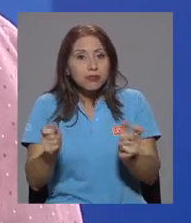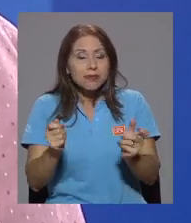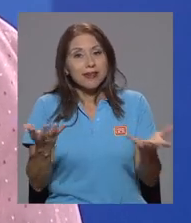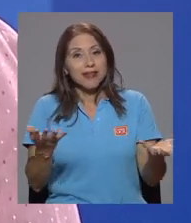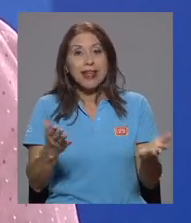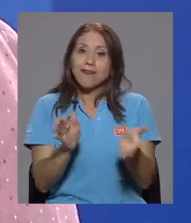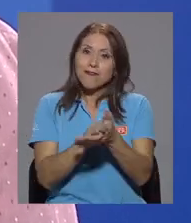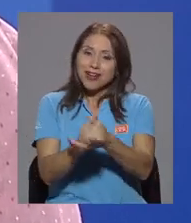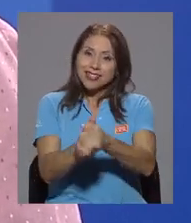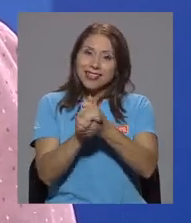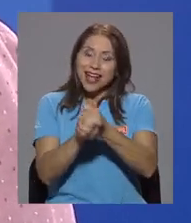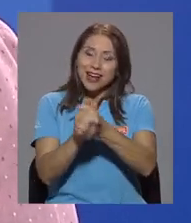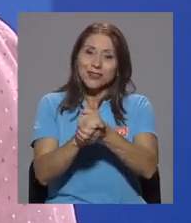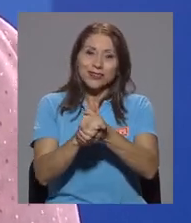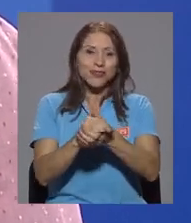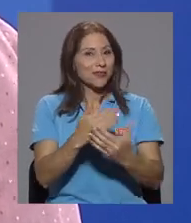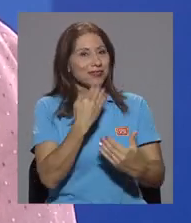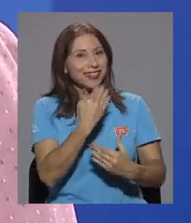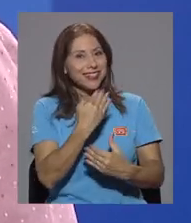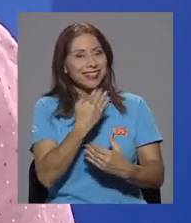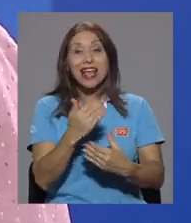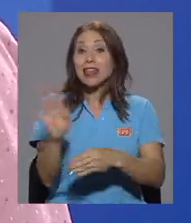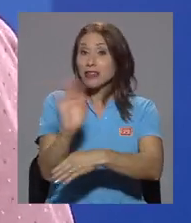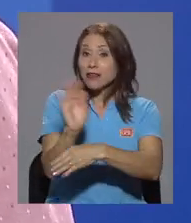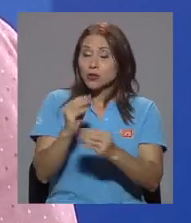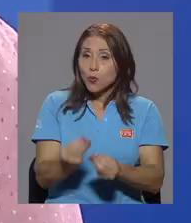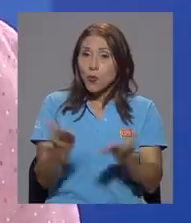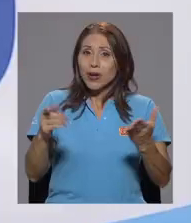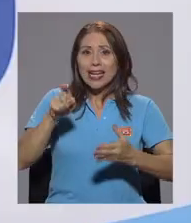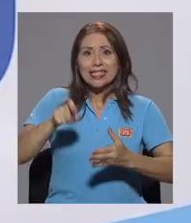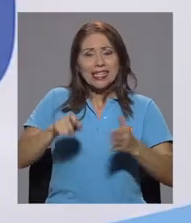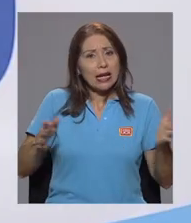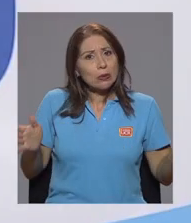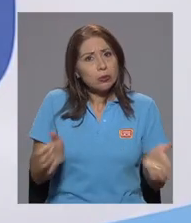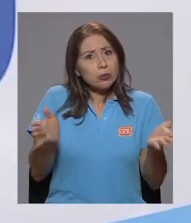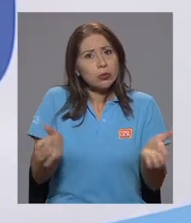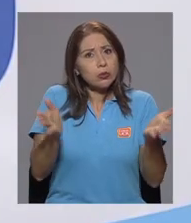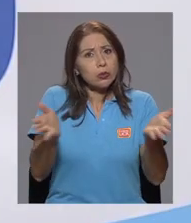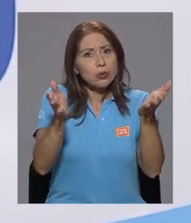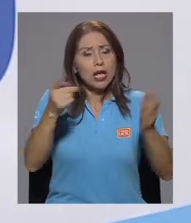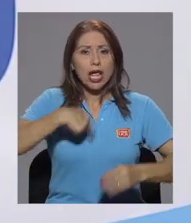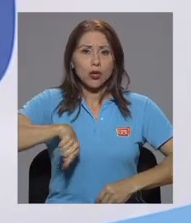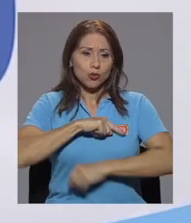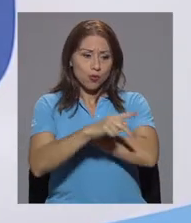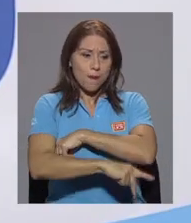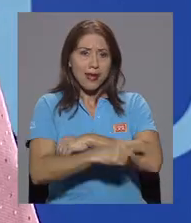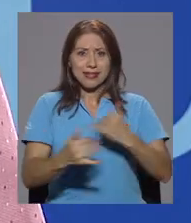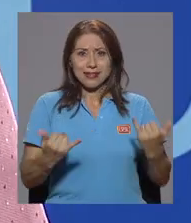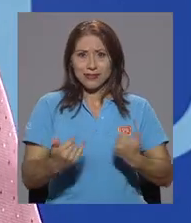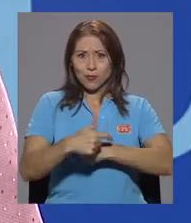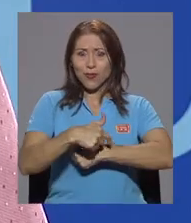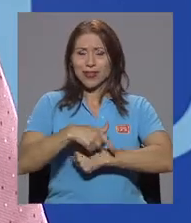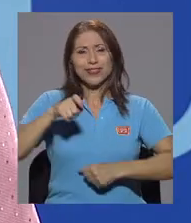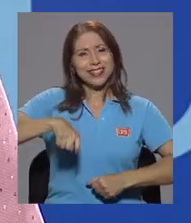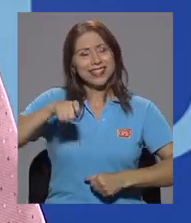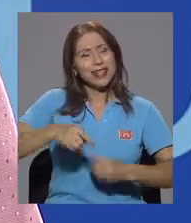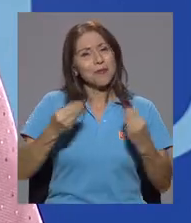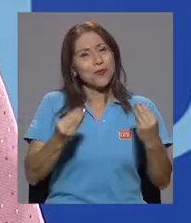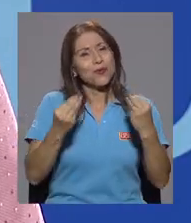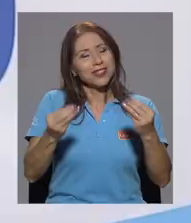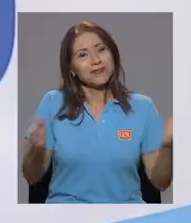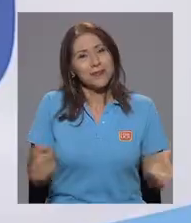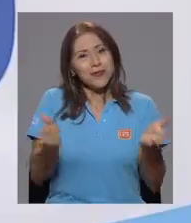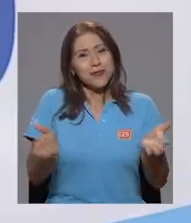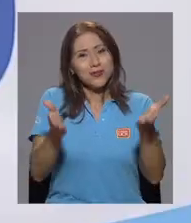efectivamente la televisión pública necesita mucho impulso y en nuestro país yo creo que en estos momentos que estamos viendo necesita muchísimo el pulso